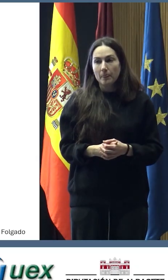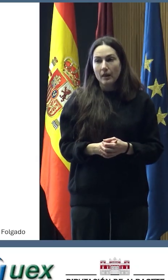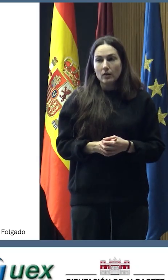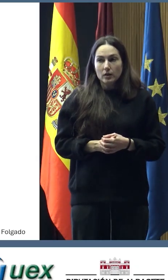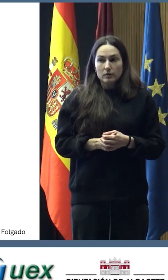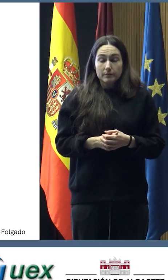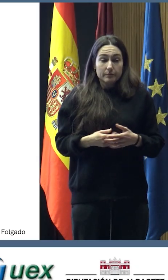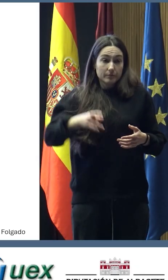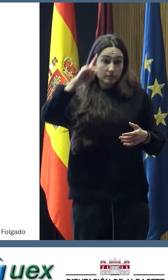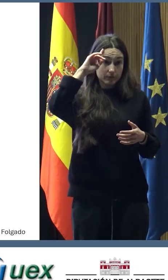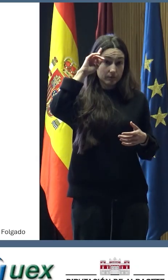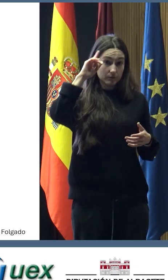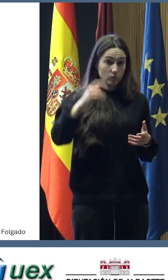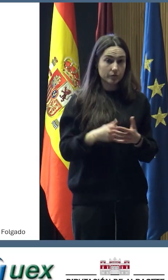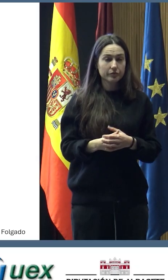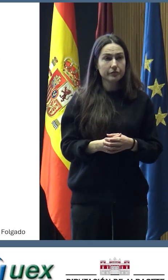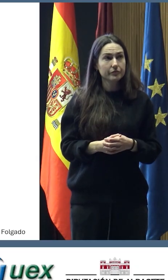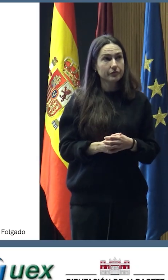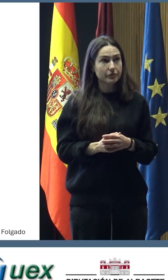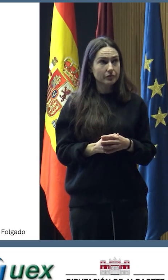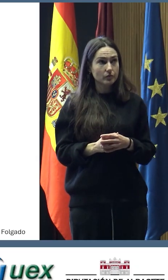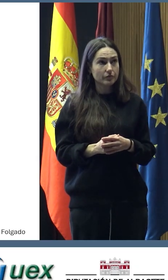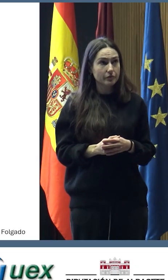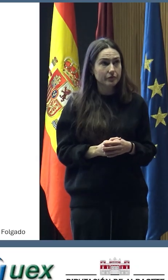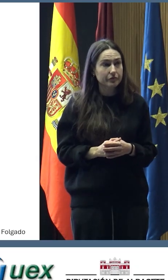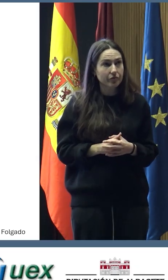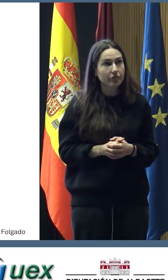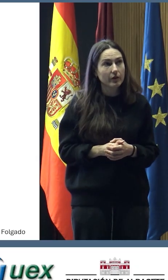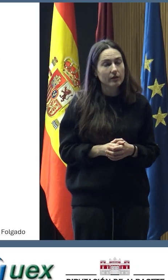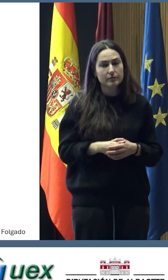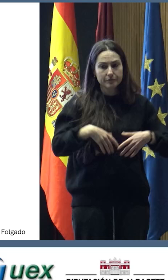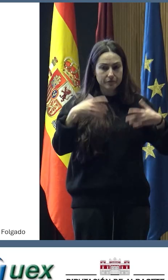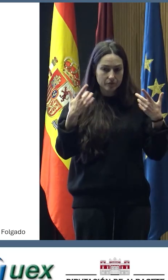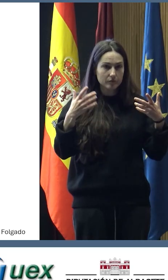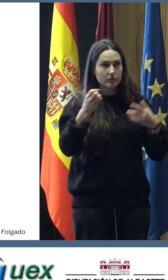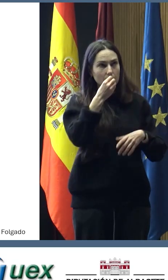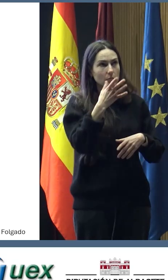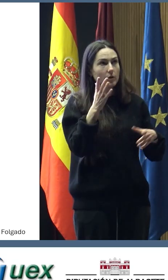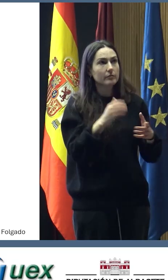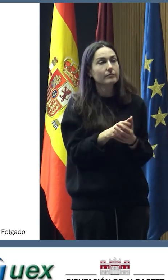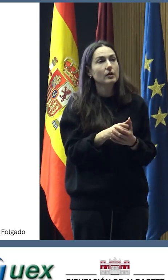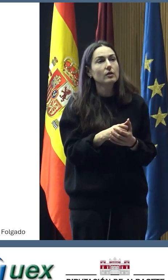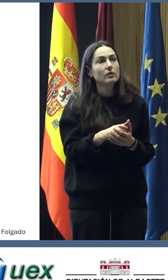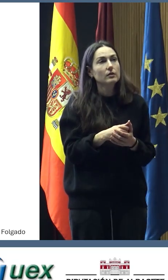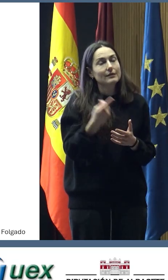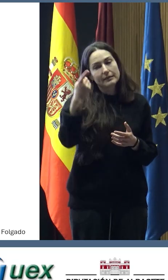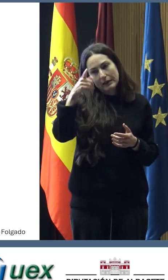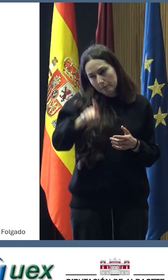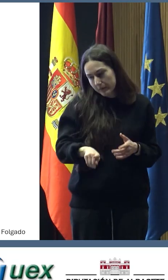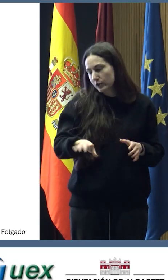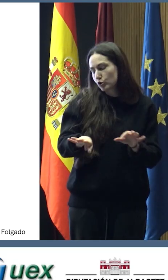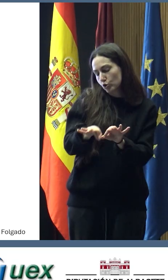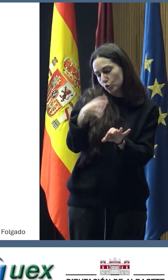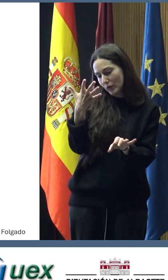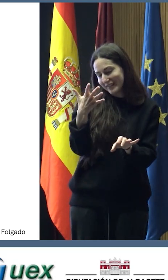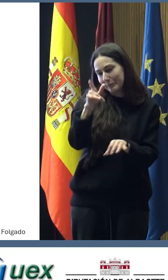No sé cómo alguien puede pensar así. Bueno, luego, afortunadamente, pues siempre hay gente